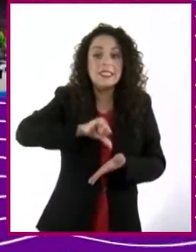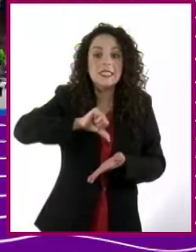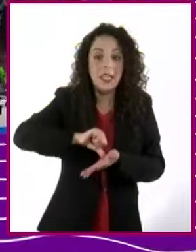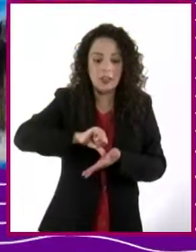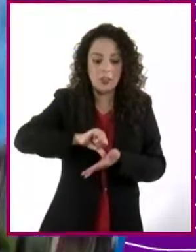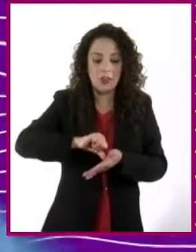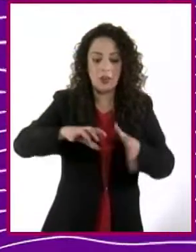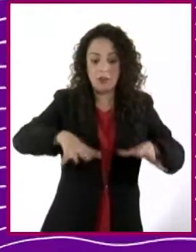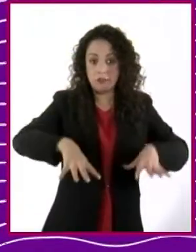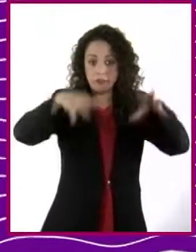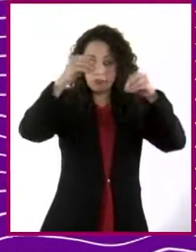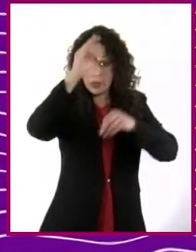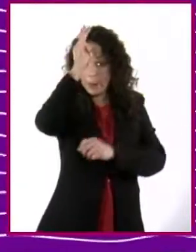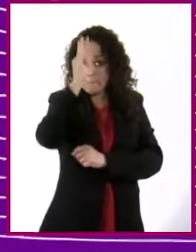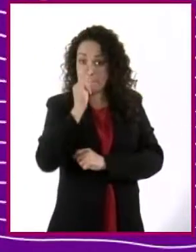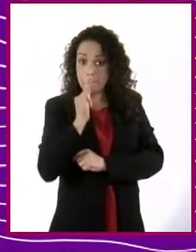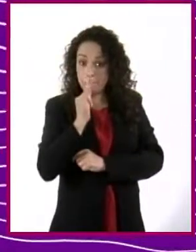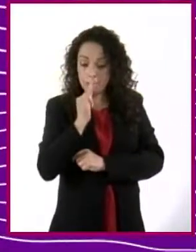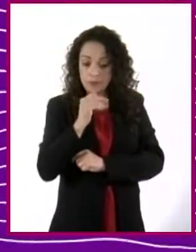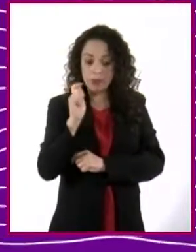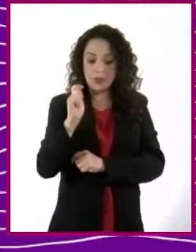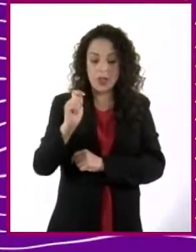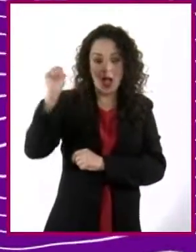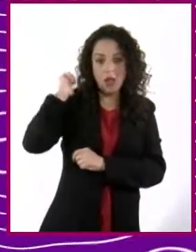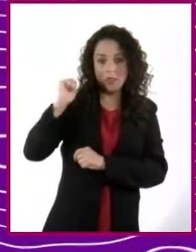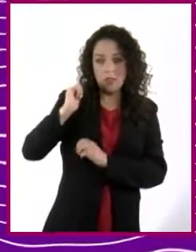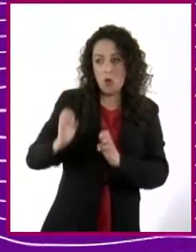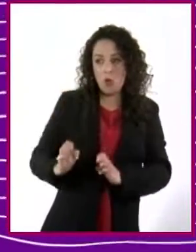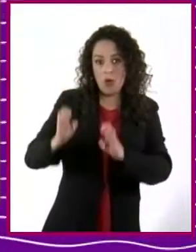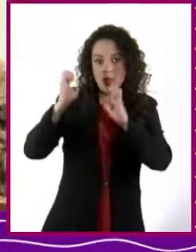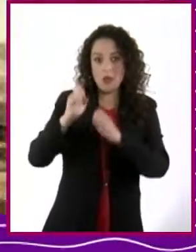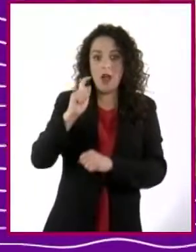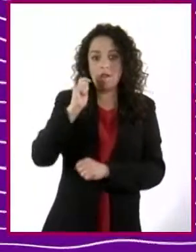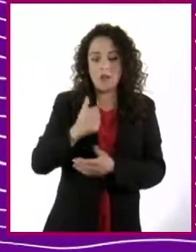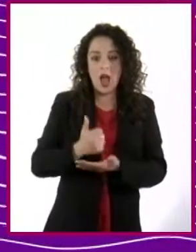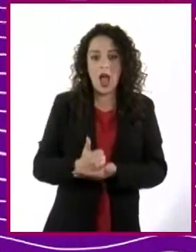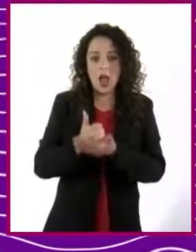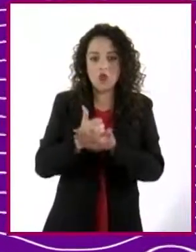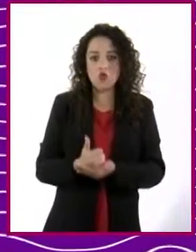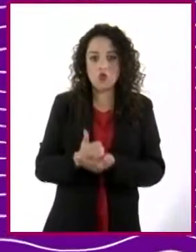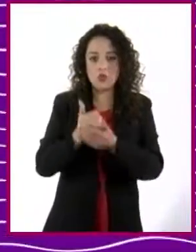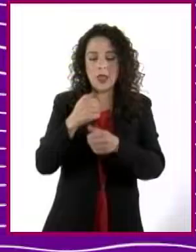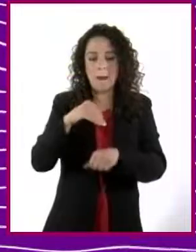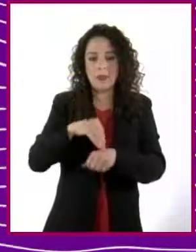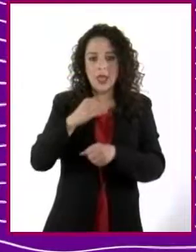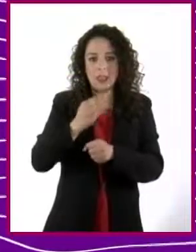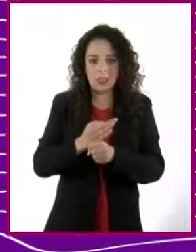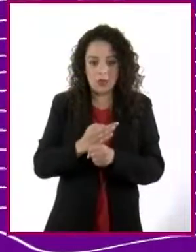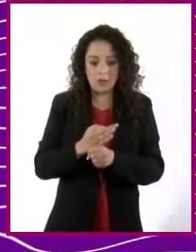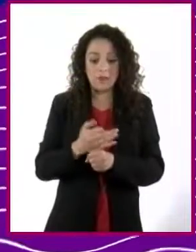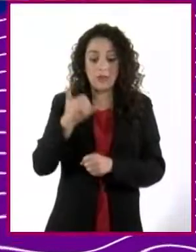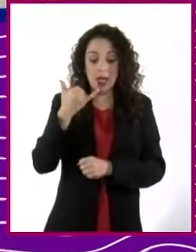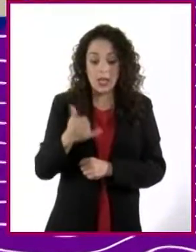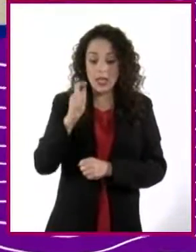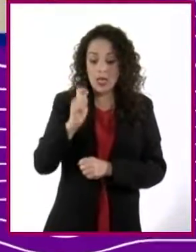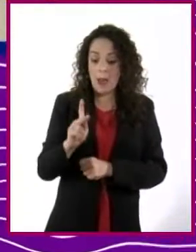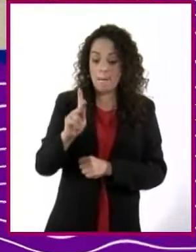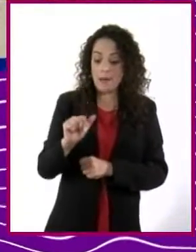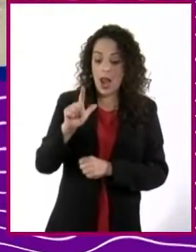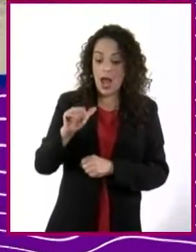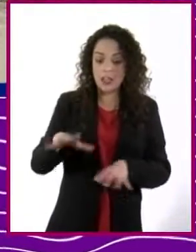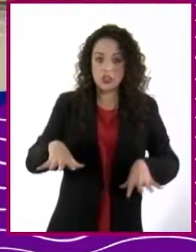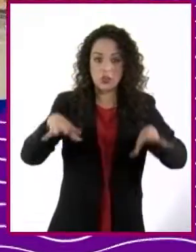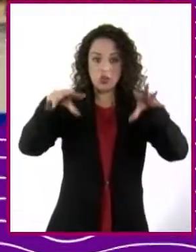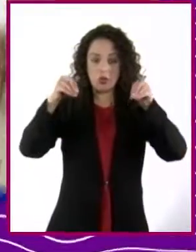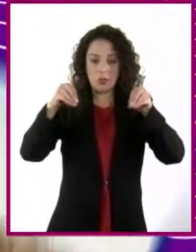Catedral Metropolitana, el antiguo edificio del Ayuntamiento y el entonces Palacio Virreinal, hoy